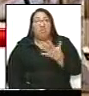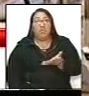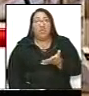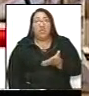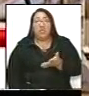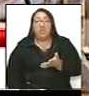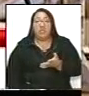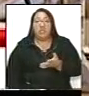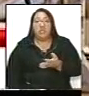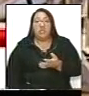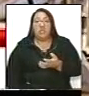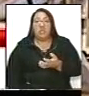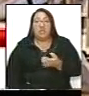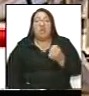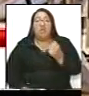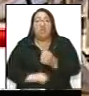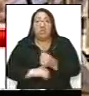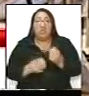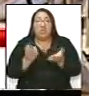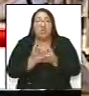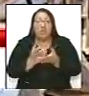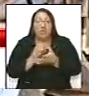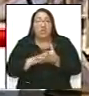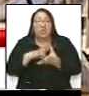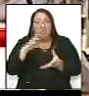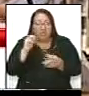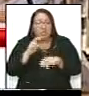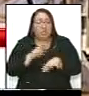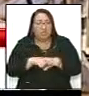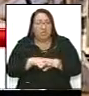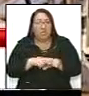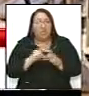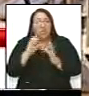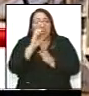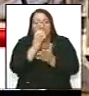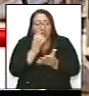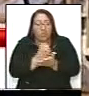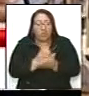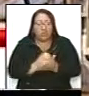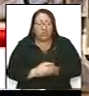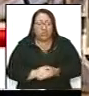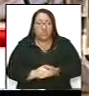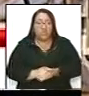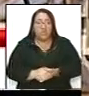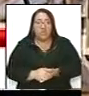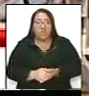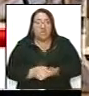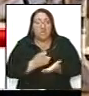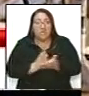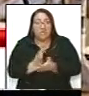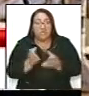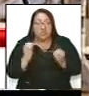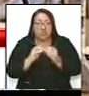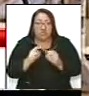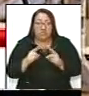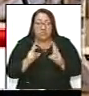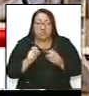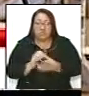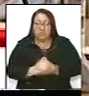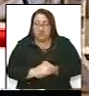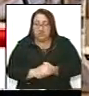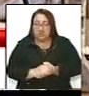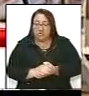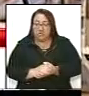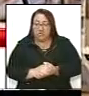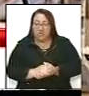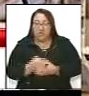resultar beneficiarios de la jornada escolar completa por la complementariedad de los cursos que, y disciplinas que se le añaden a esta jornada,